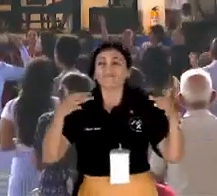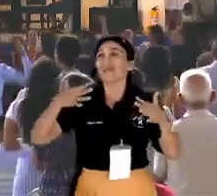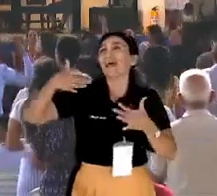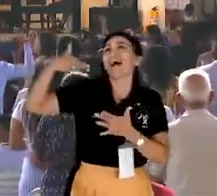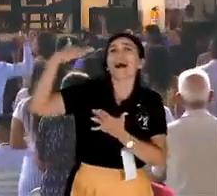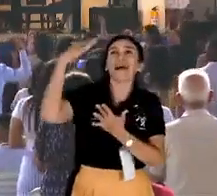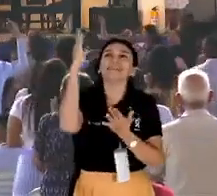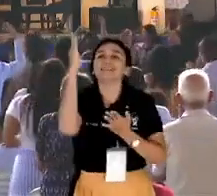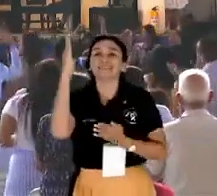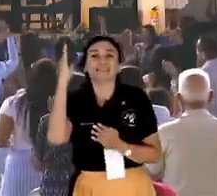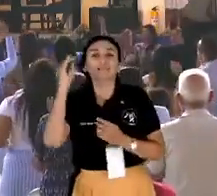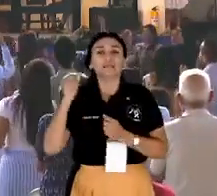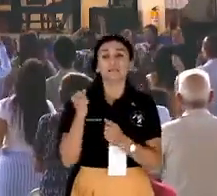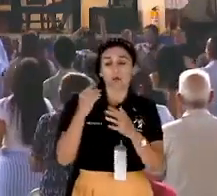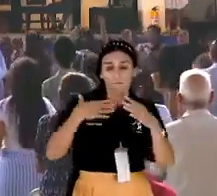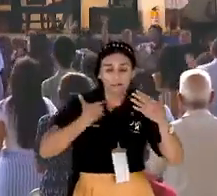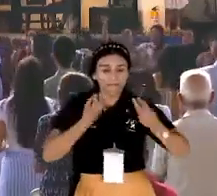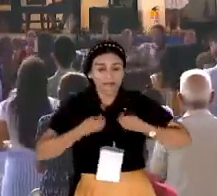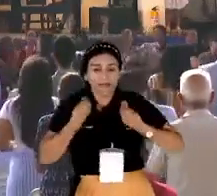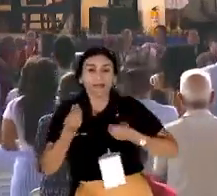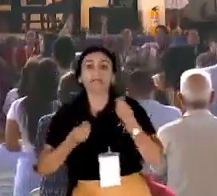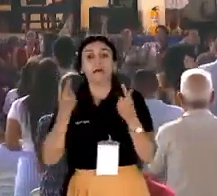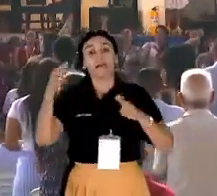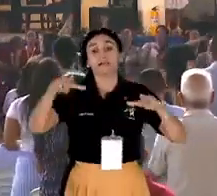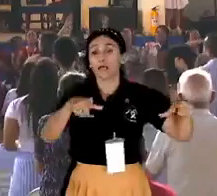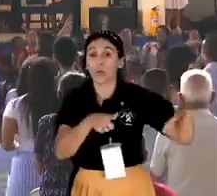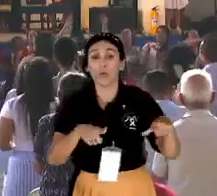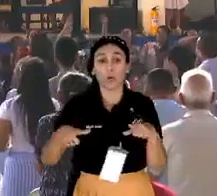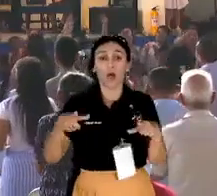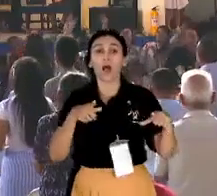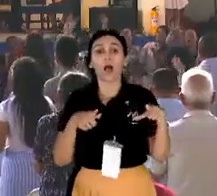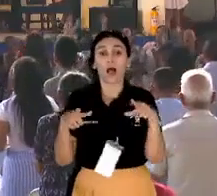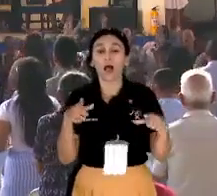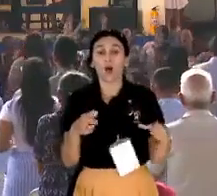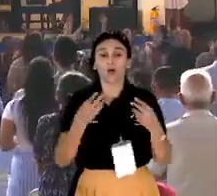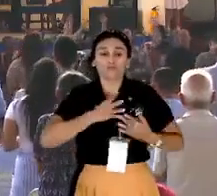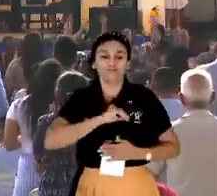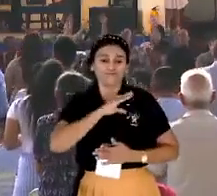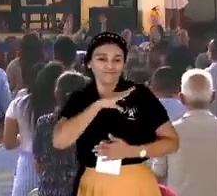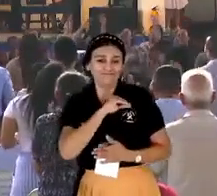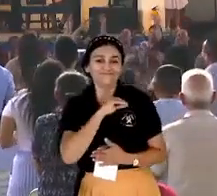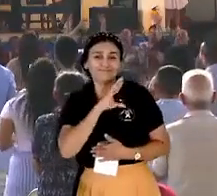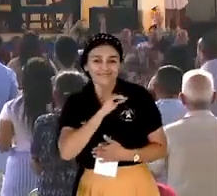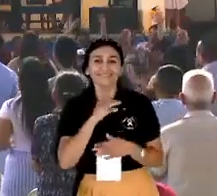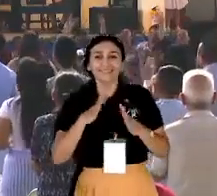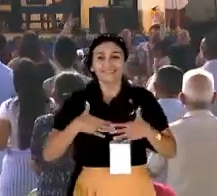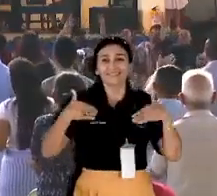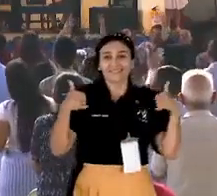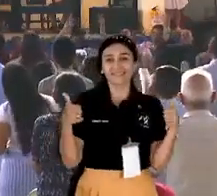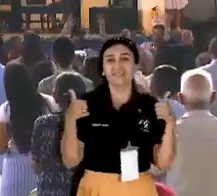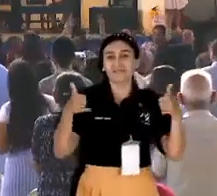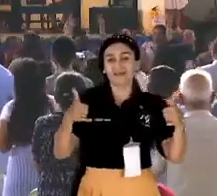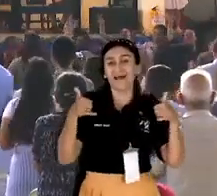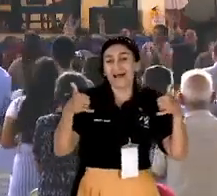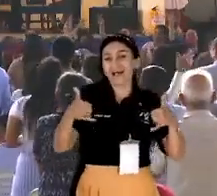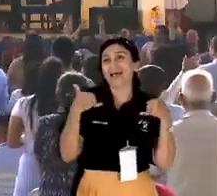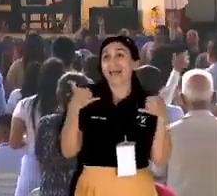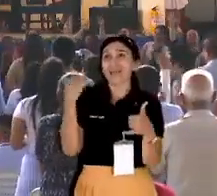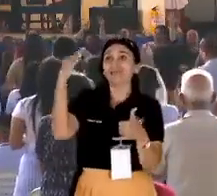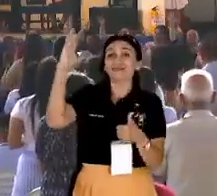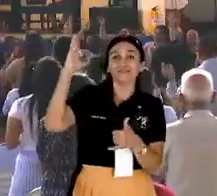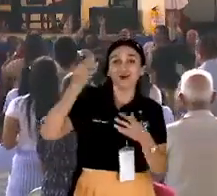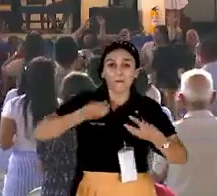a celebrar que Jesucristo vive y está en este lugar. Con gozo y alegría vamos a celebrar